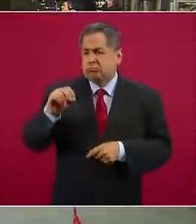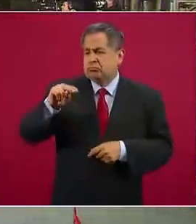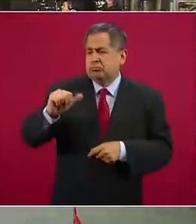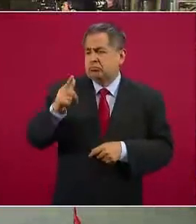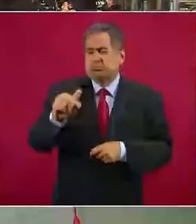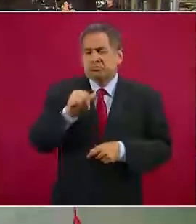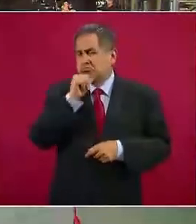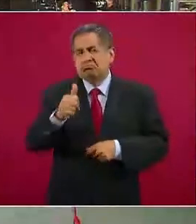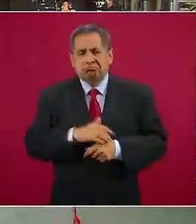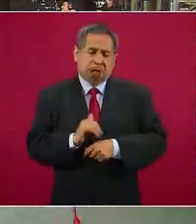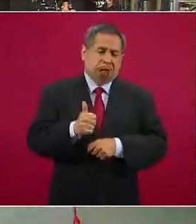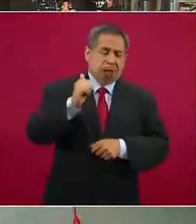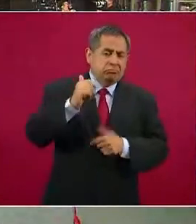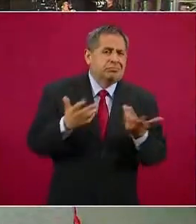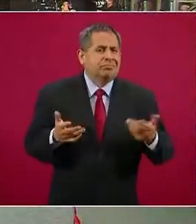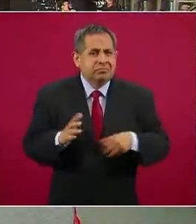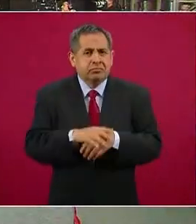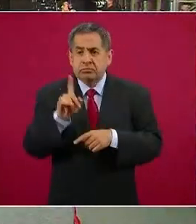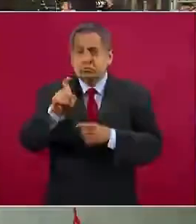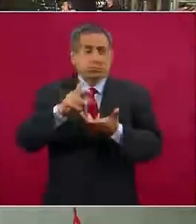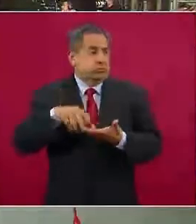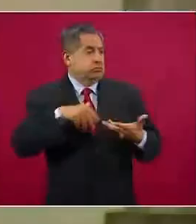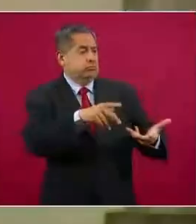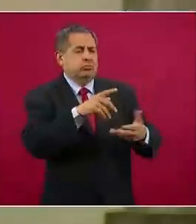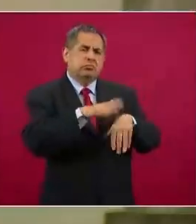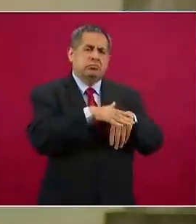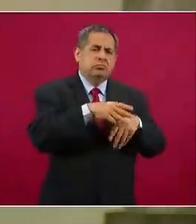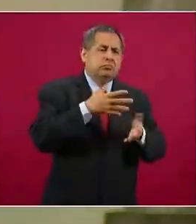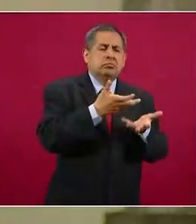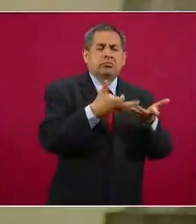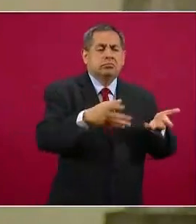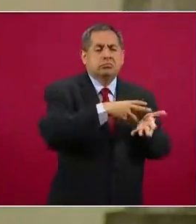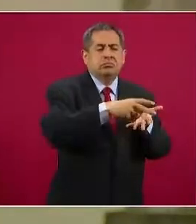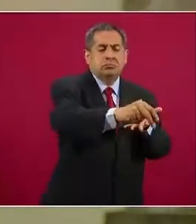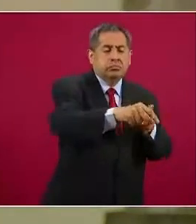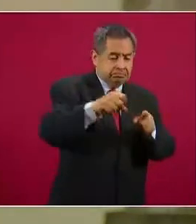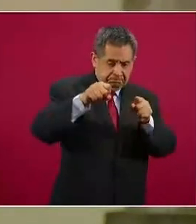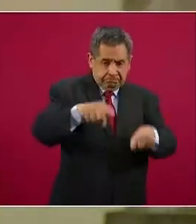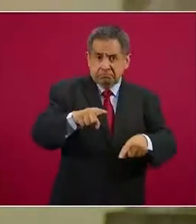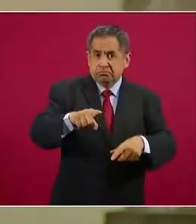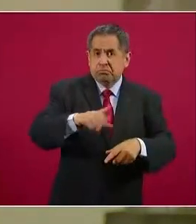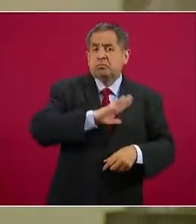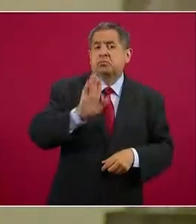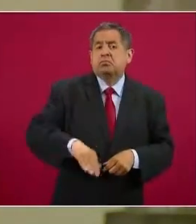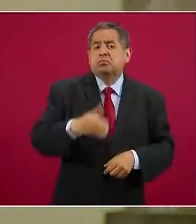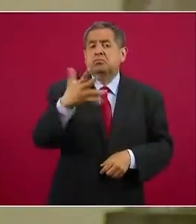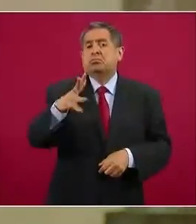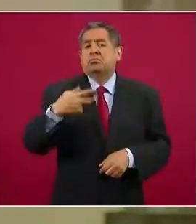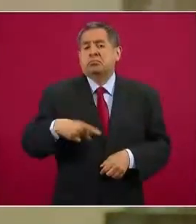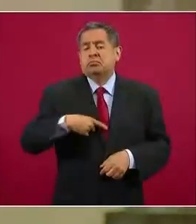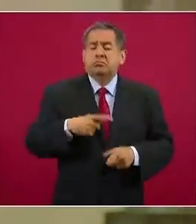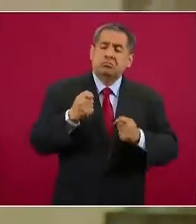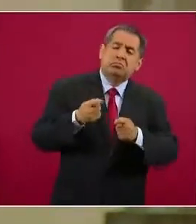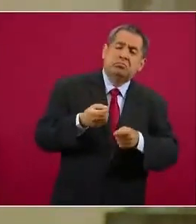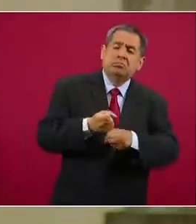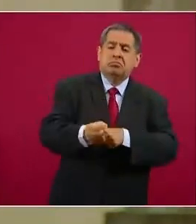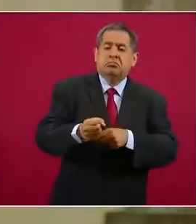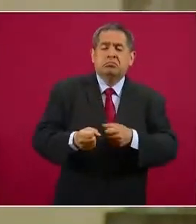qué le soltaron el agua a los caciques? ¿Por qué sembraron? Ahí mismo murieron 10 personas en todo ese transcurso de esa